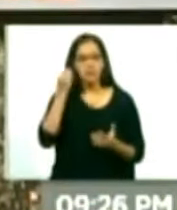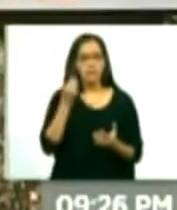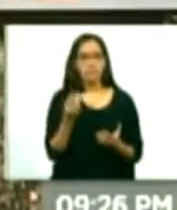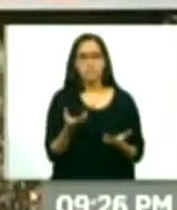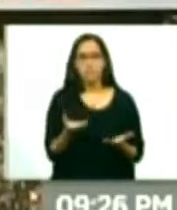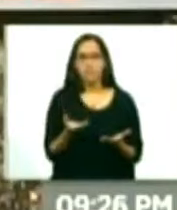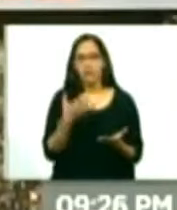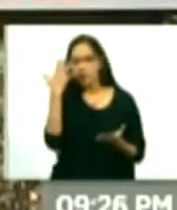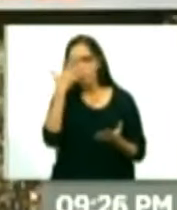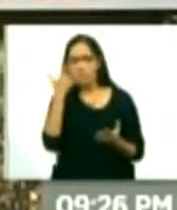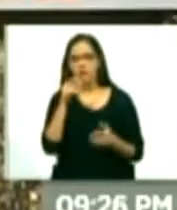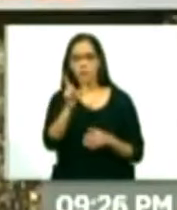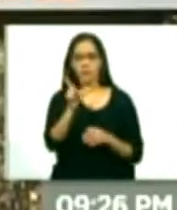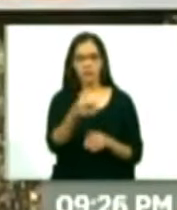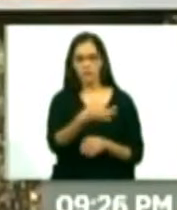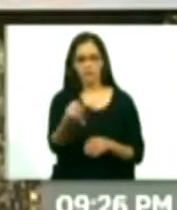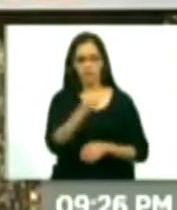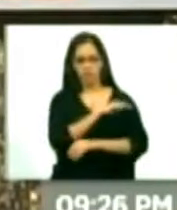extraordinaria?